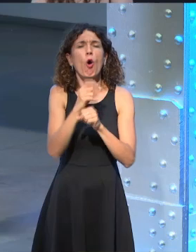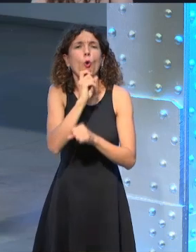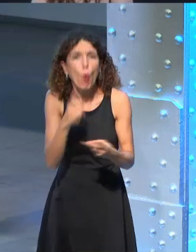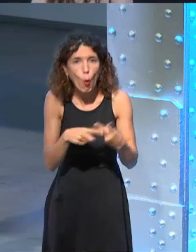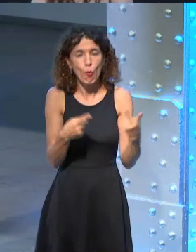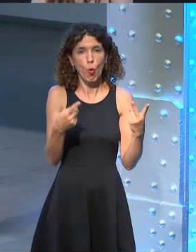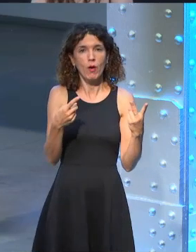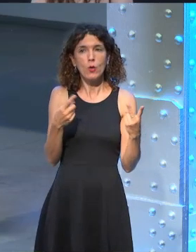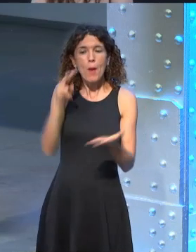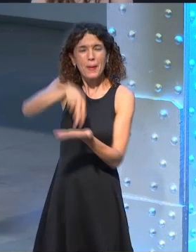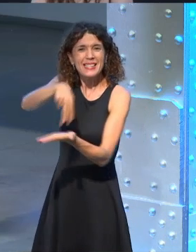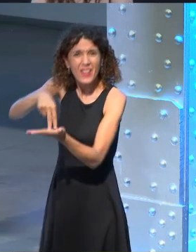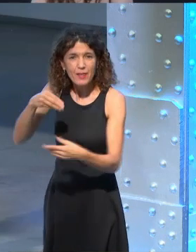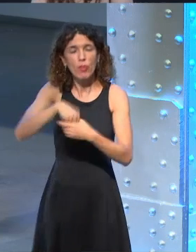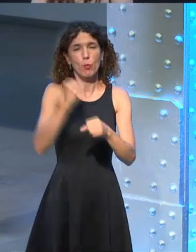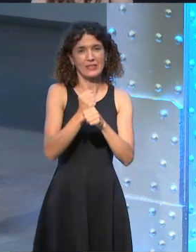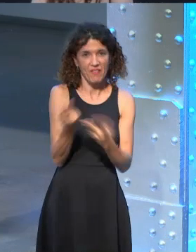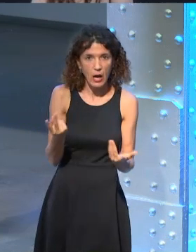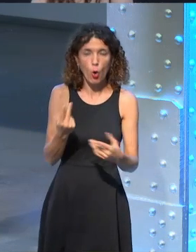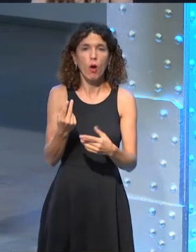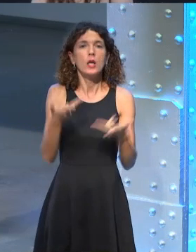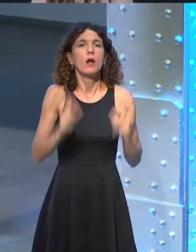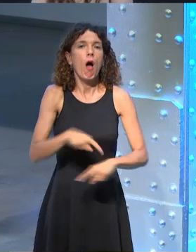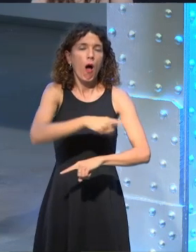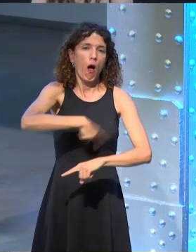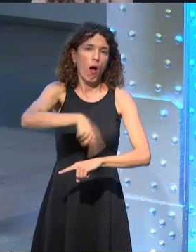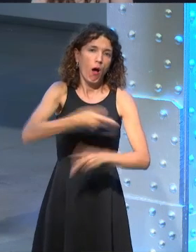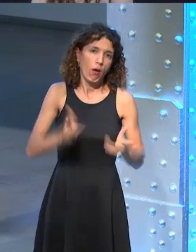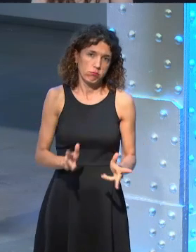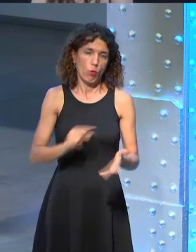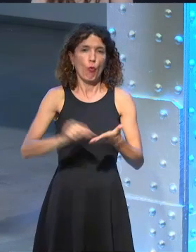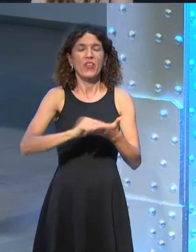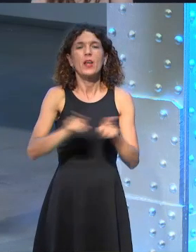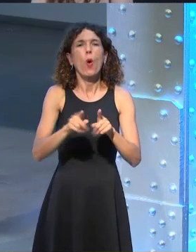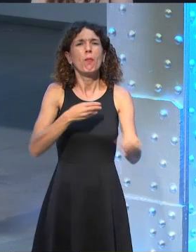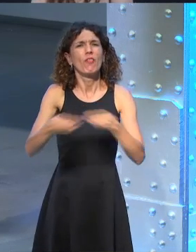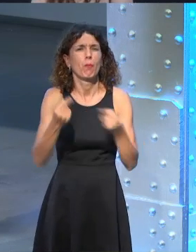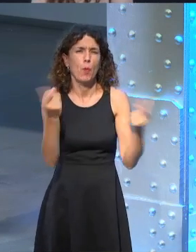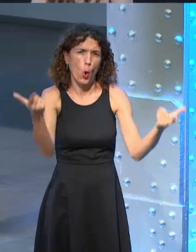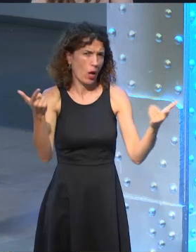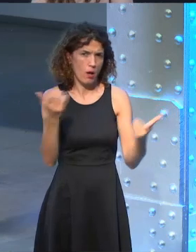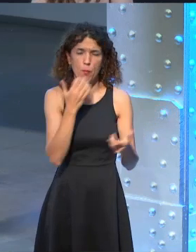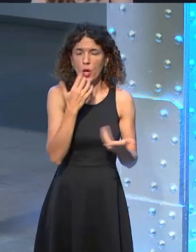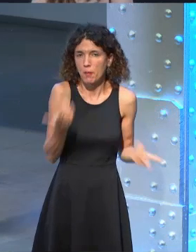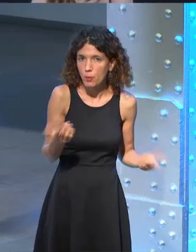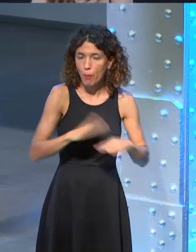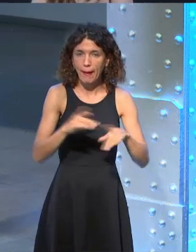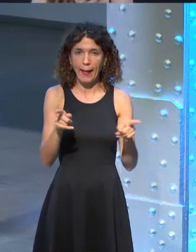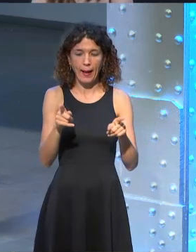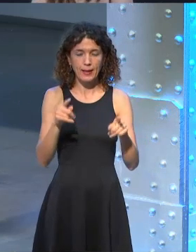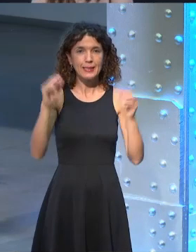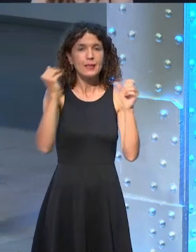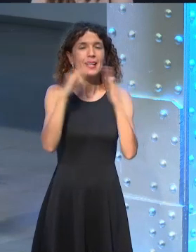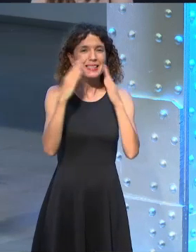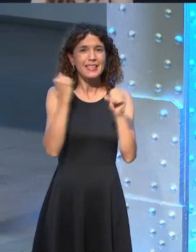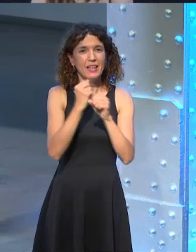el presencialismo, las horas de estar sentado en la oficina y la poca flexibilidad que tenemos pues para teletrabajar